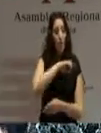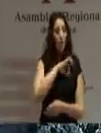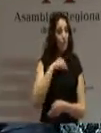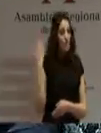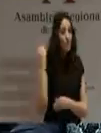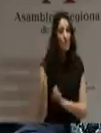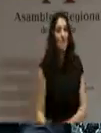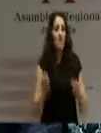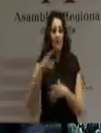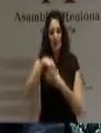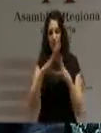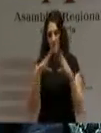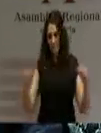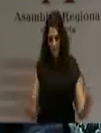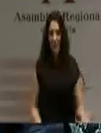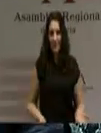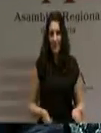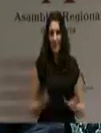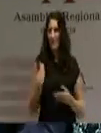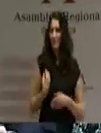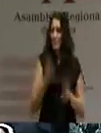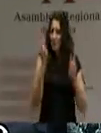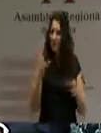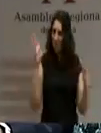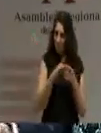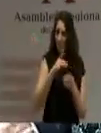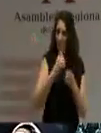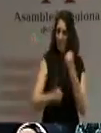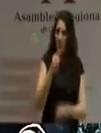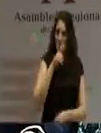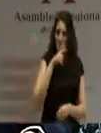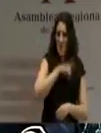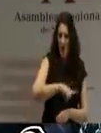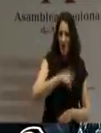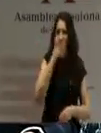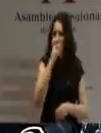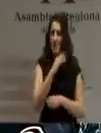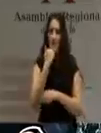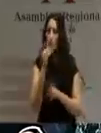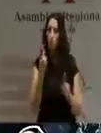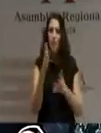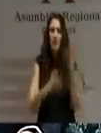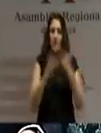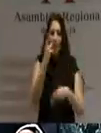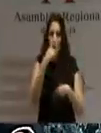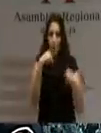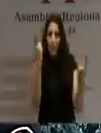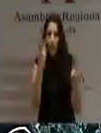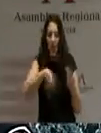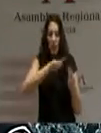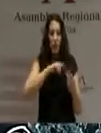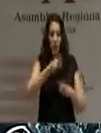Cámara. No es cuestión de mala gestión. Somos la Administración que menos le cuesta a los ciudadanos de toda